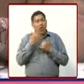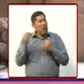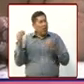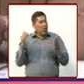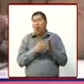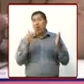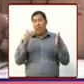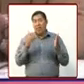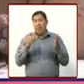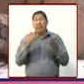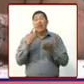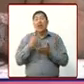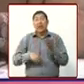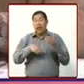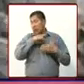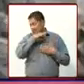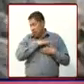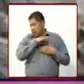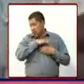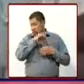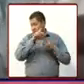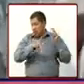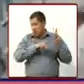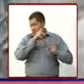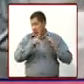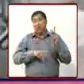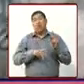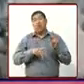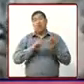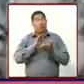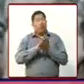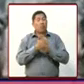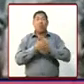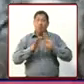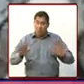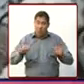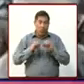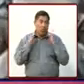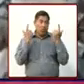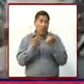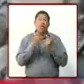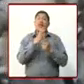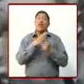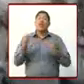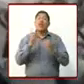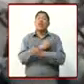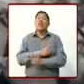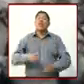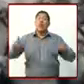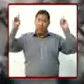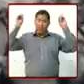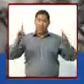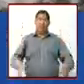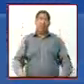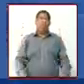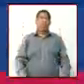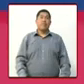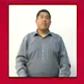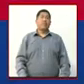y que vaya en contra de lo que son los intereses de los ciudadanos, de la paz social y de la democracia.